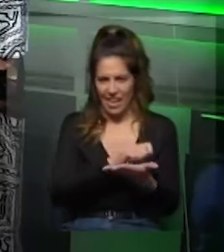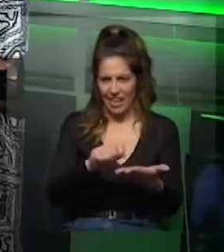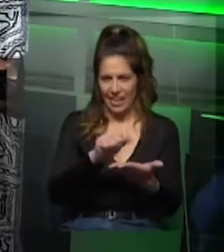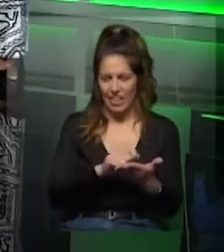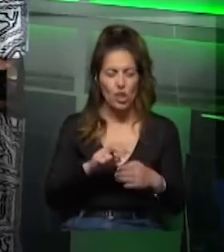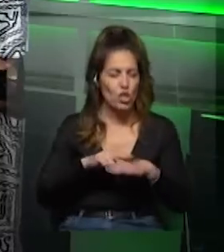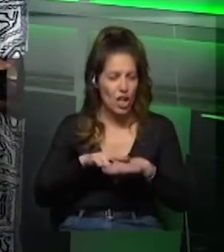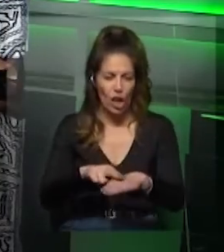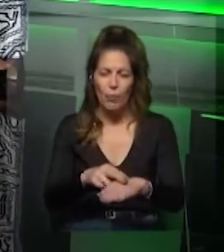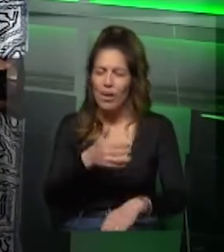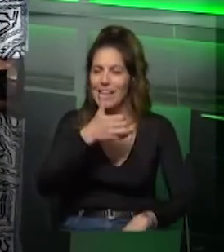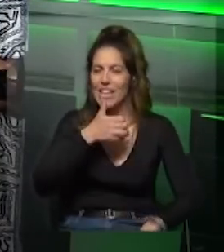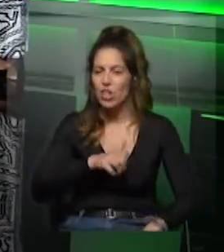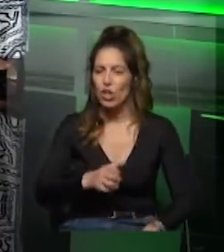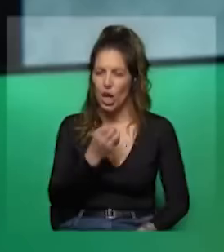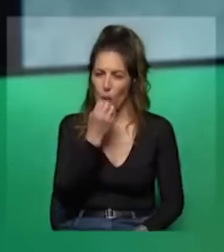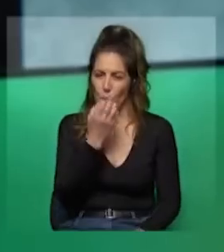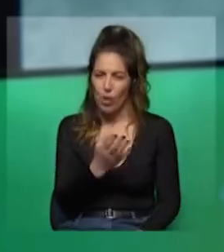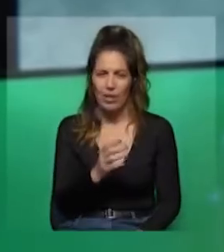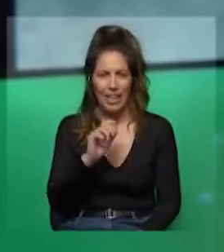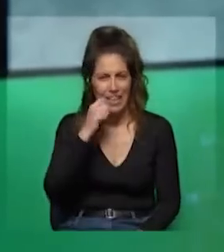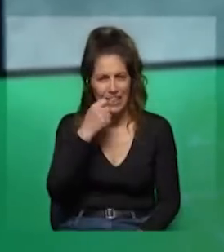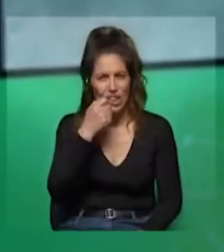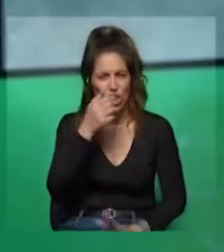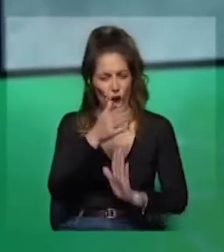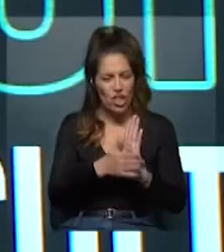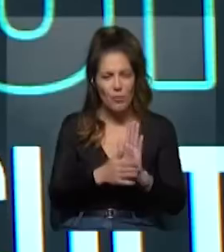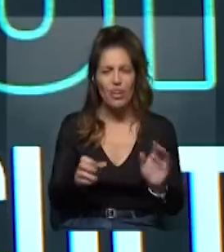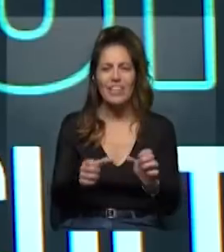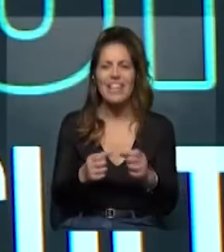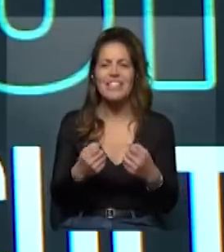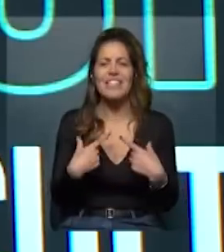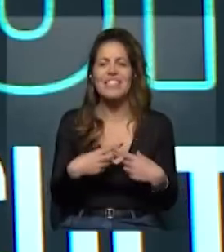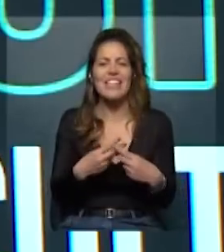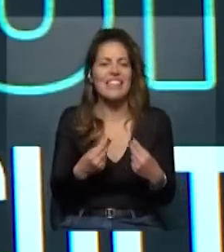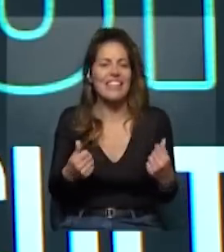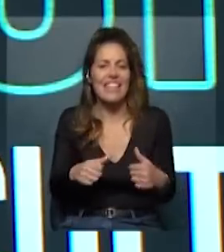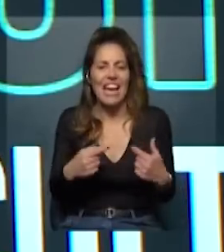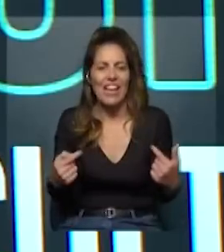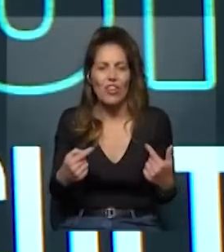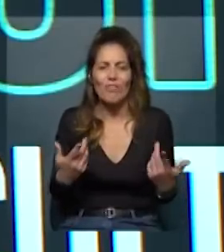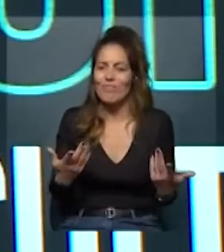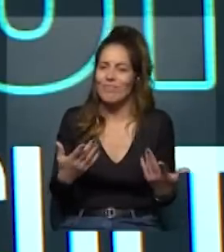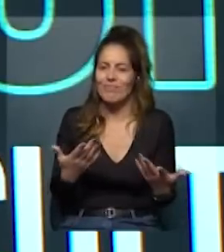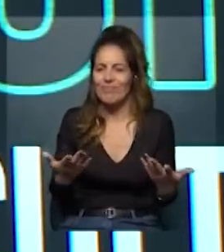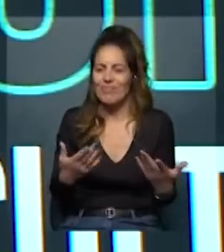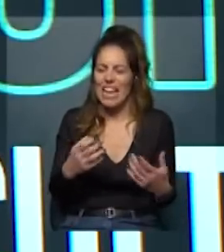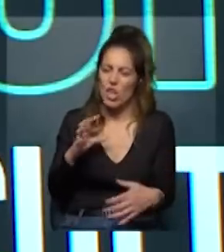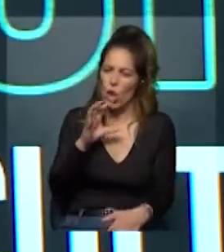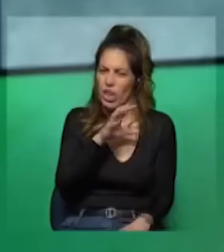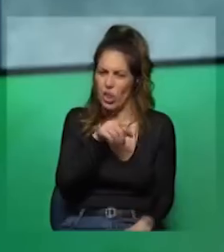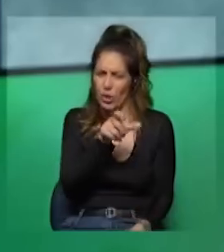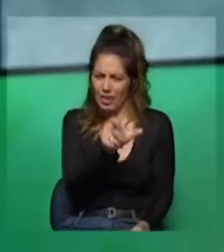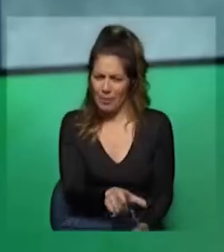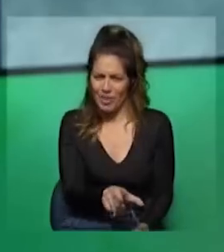es una historia que está muy buena Qué bueno los libros que te hacen sentir algo de arranque igual No ya te provocan emoción dec ay ay la estoy odiando a esta